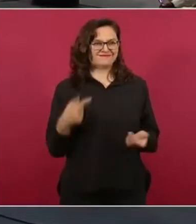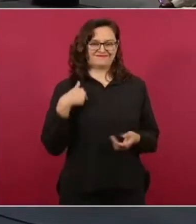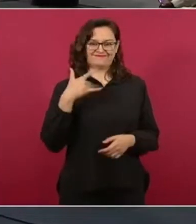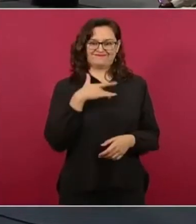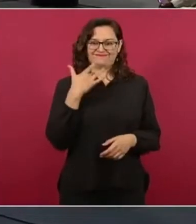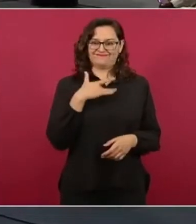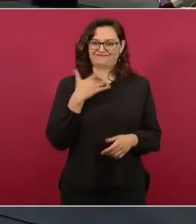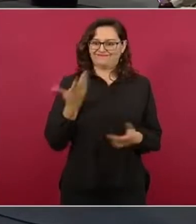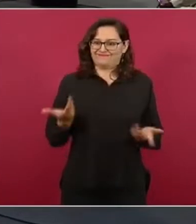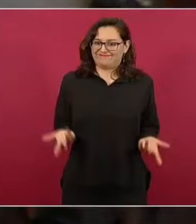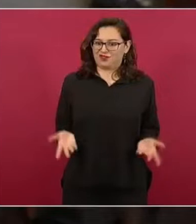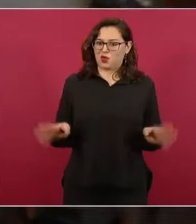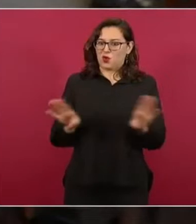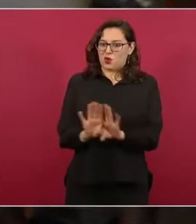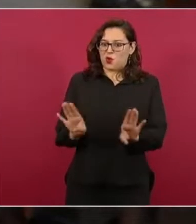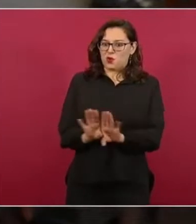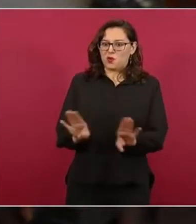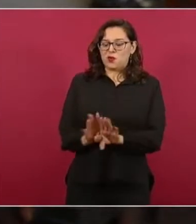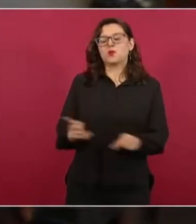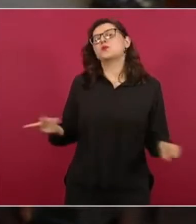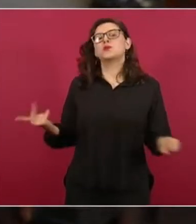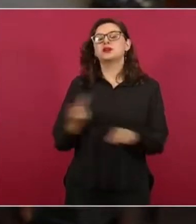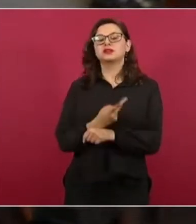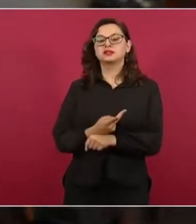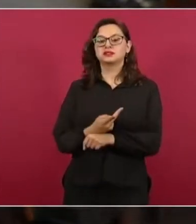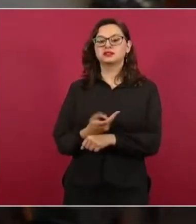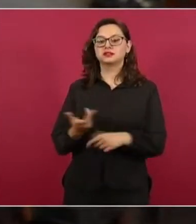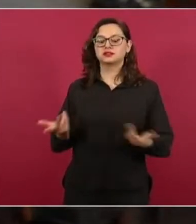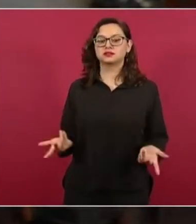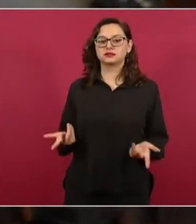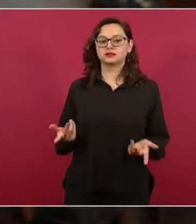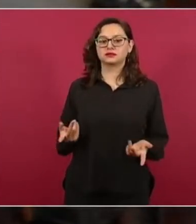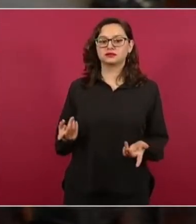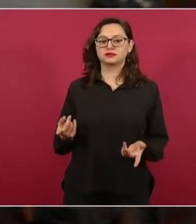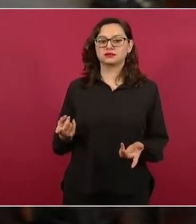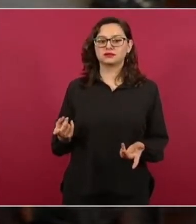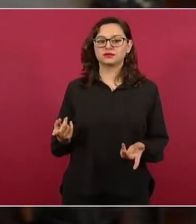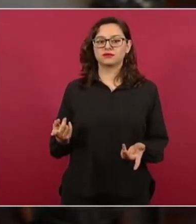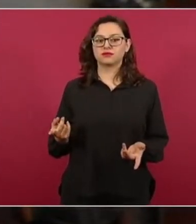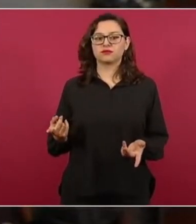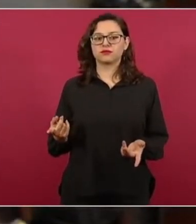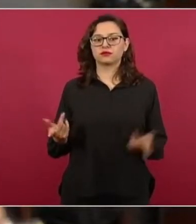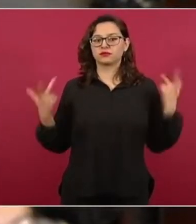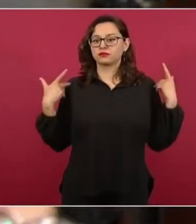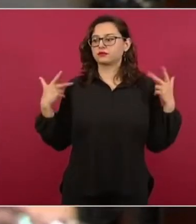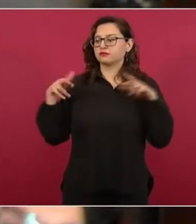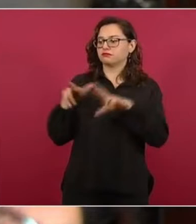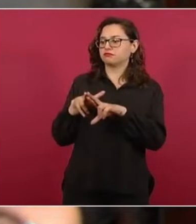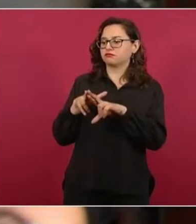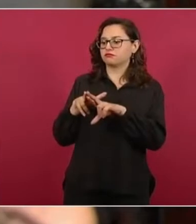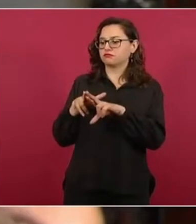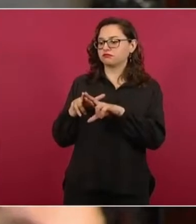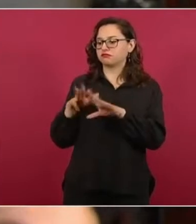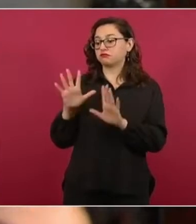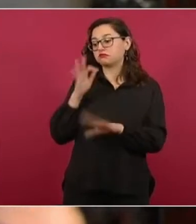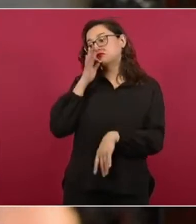puede traducir a que los maestros reciben algo así como la advertencia de que la ley es